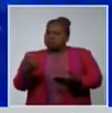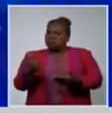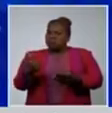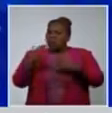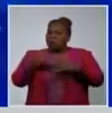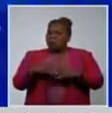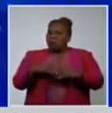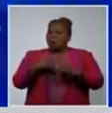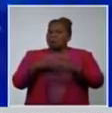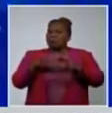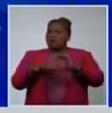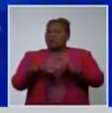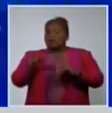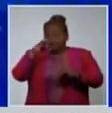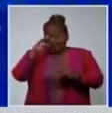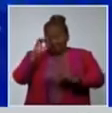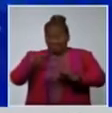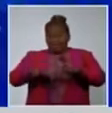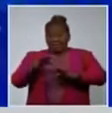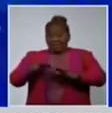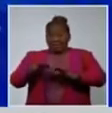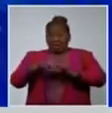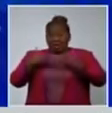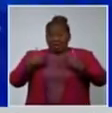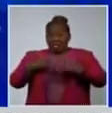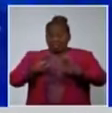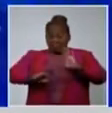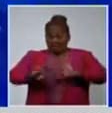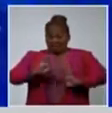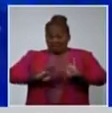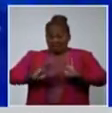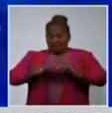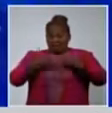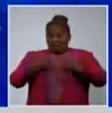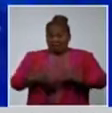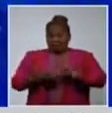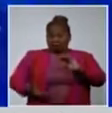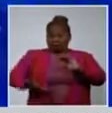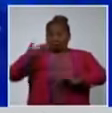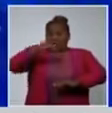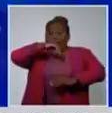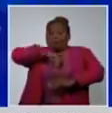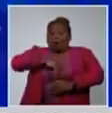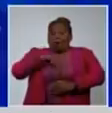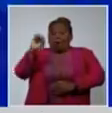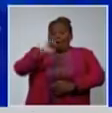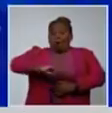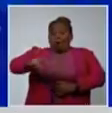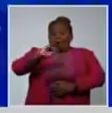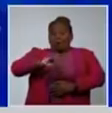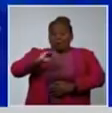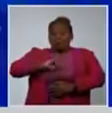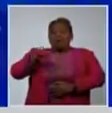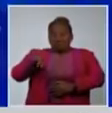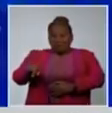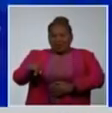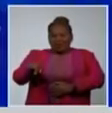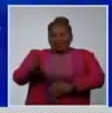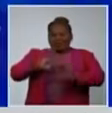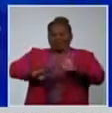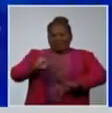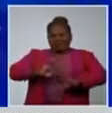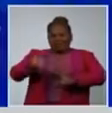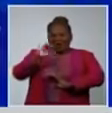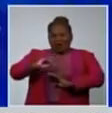nivel de anticuerpos neutralizantes que se logran incrementar el suelo en definitiva lo que me vale proponer ante una nueva